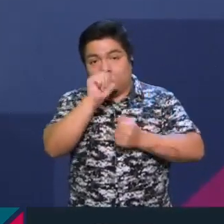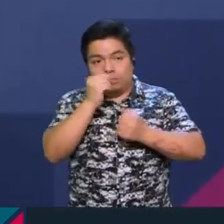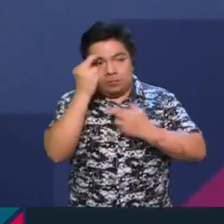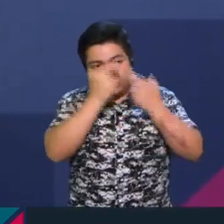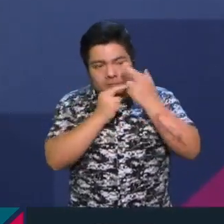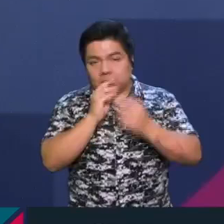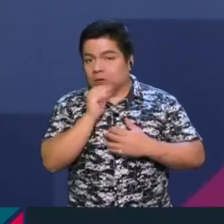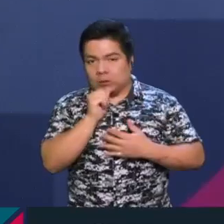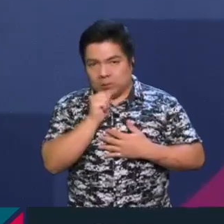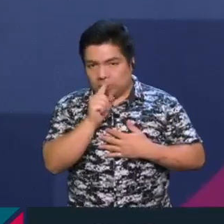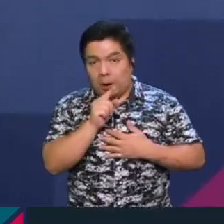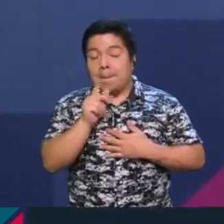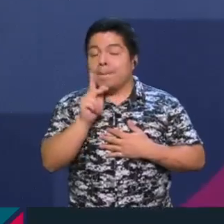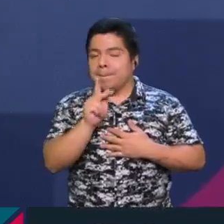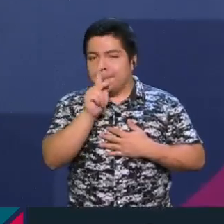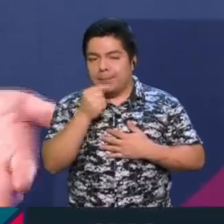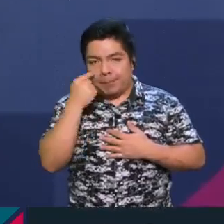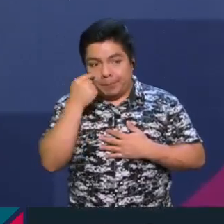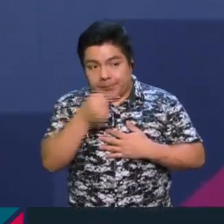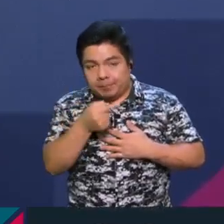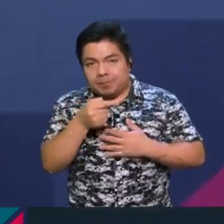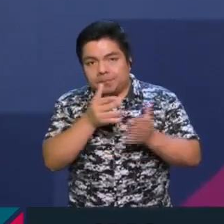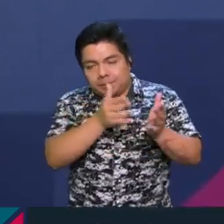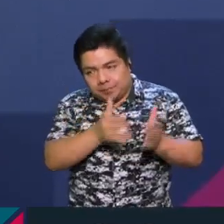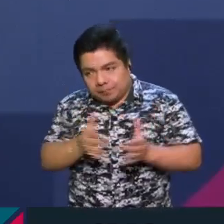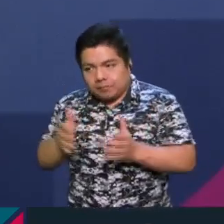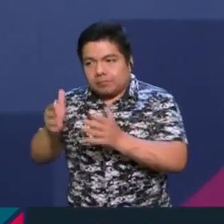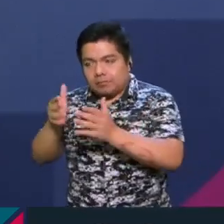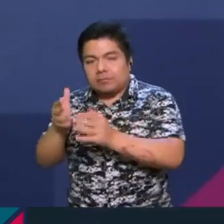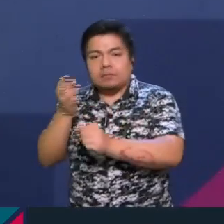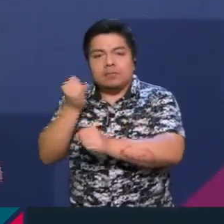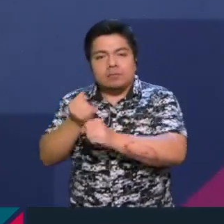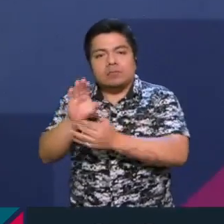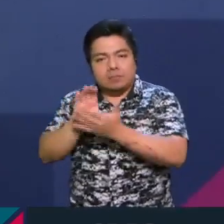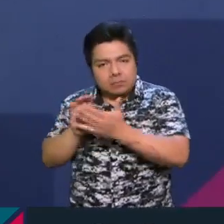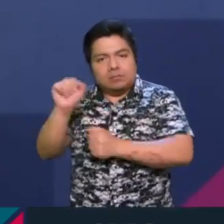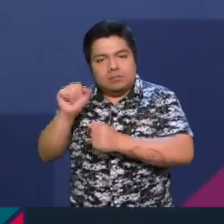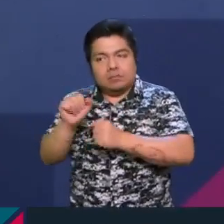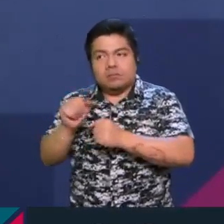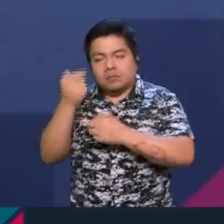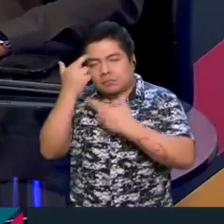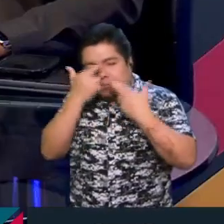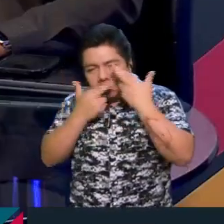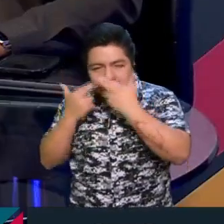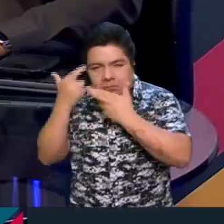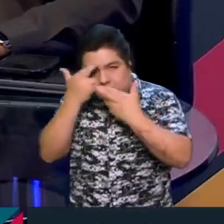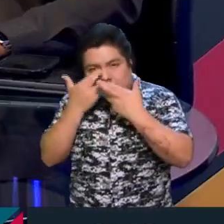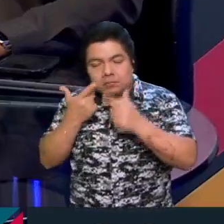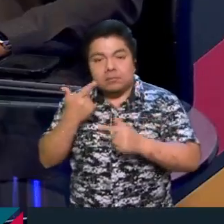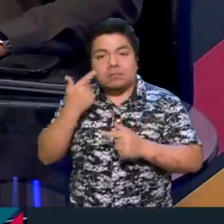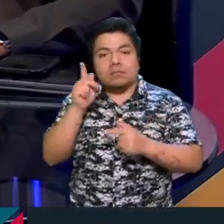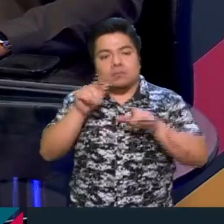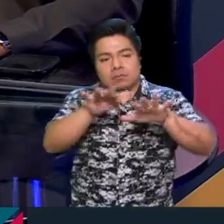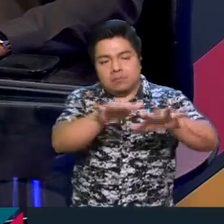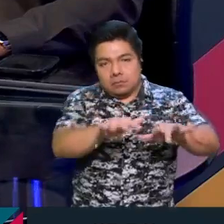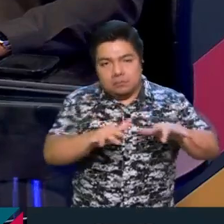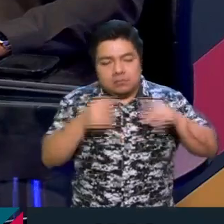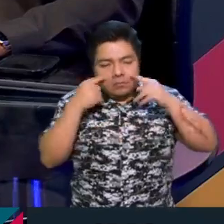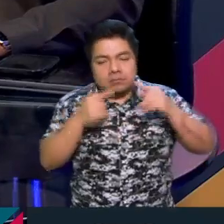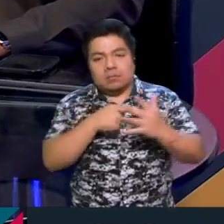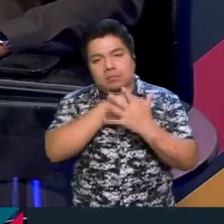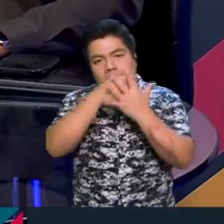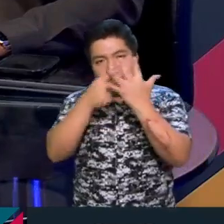constitucional. De hecho, es a través de estas acciones de inconstitucionalidad que hacen la revisión, pero para nuestra audiencia existen